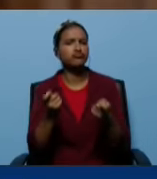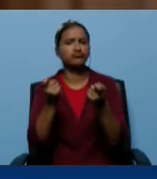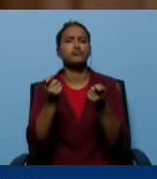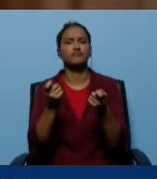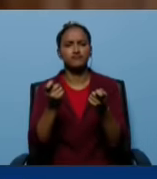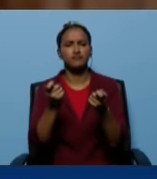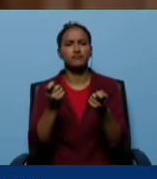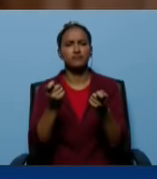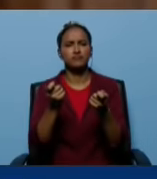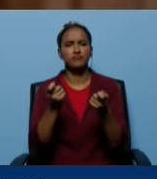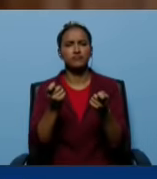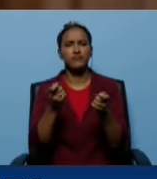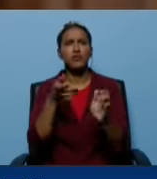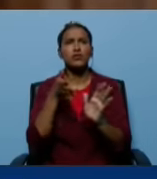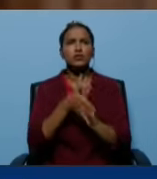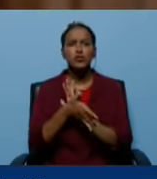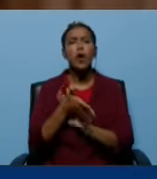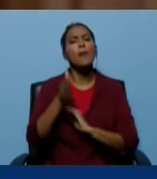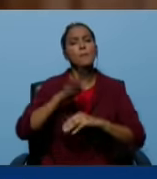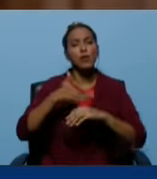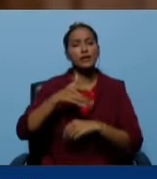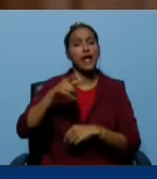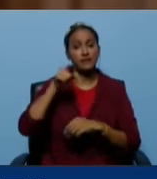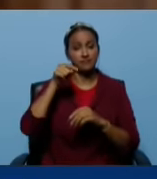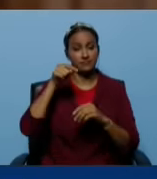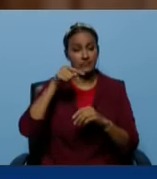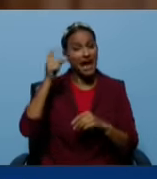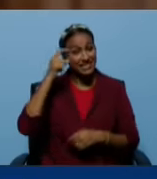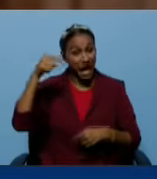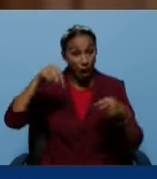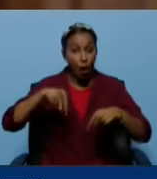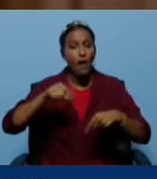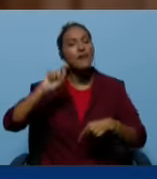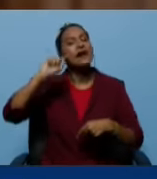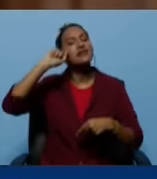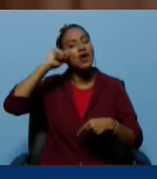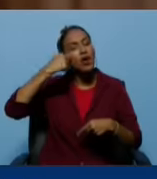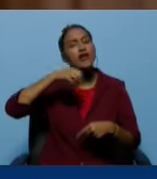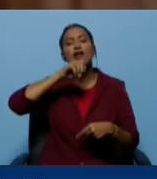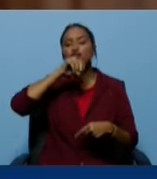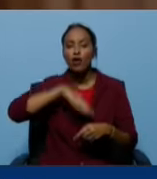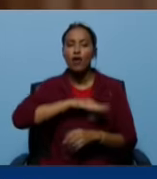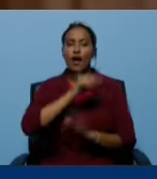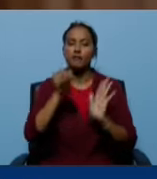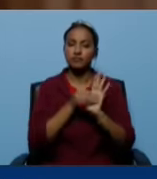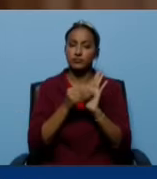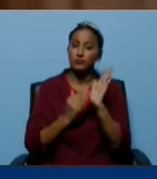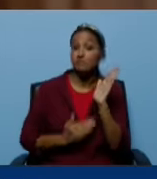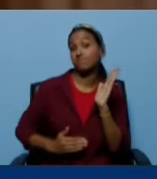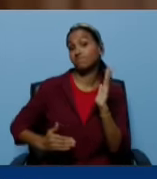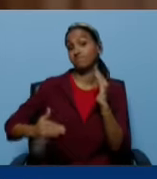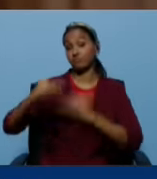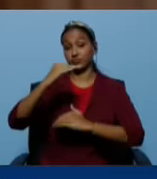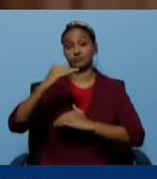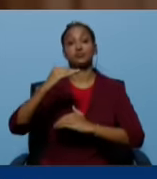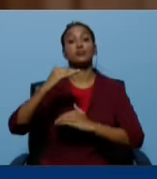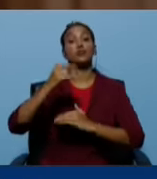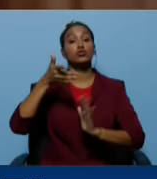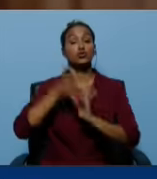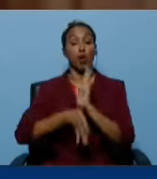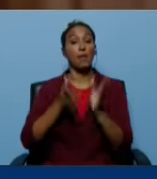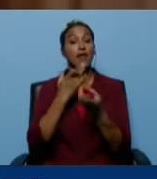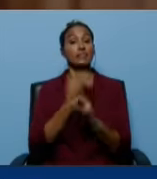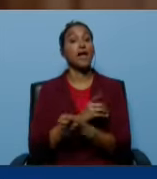es va a ser recordado en la historia como un episodio de altísimo nivel democrático e, insisto con el término,